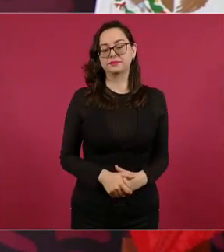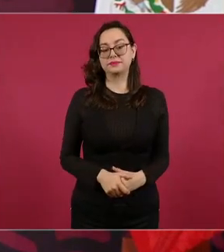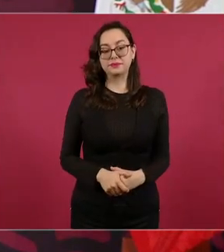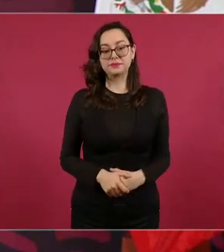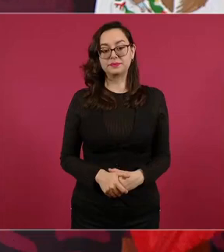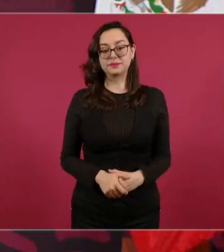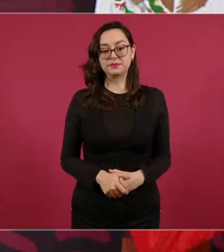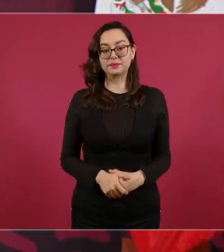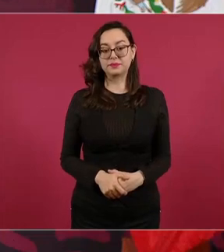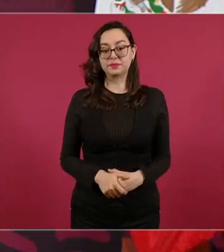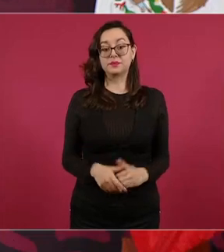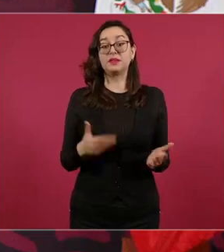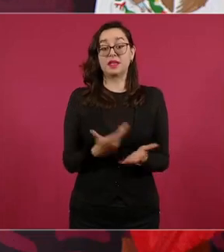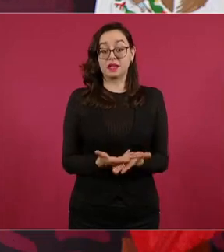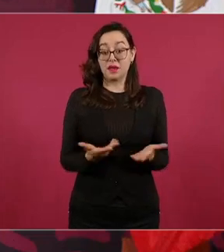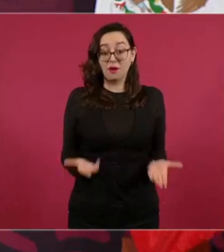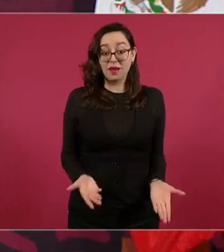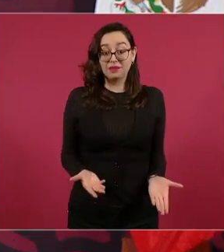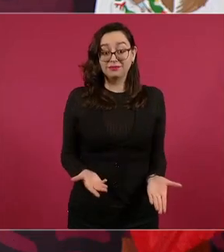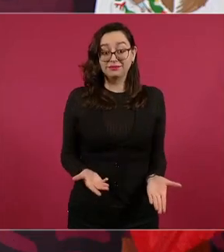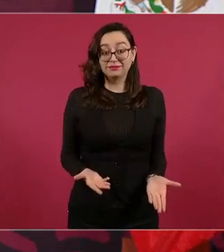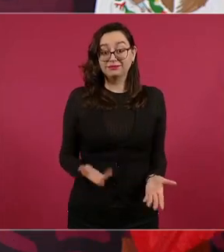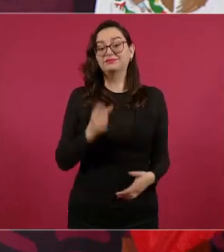y ahora van a fracasar